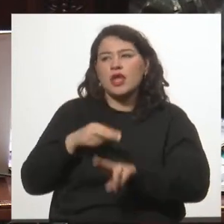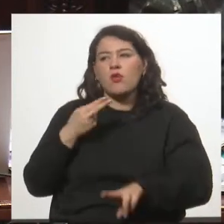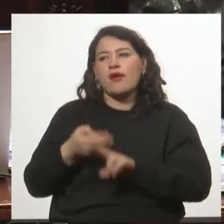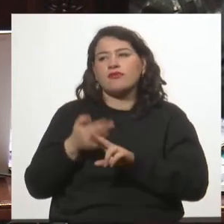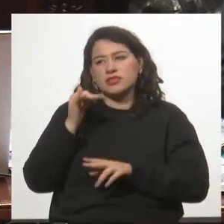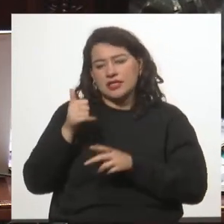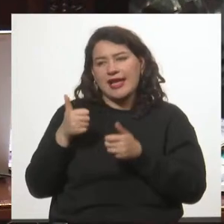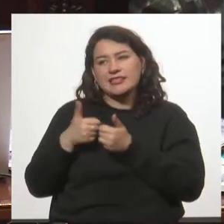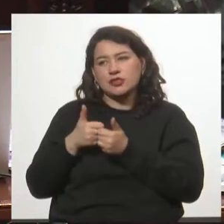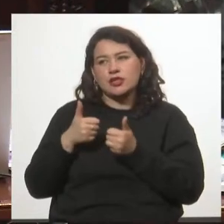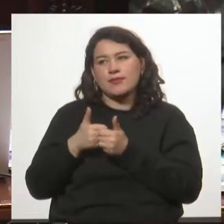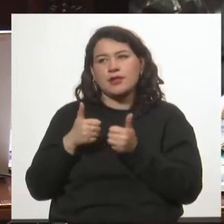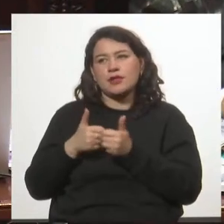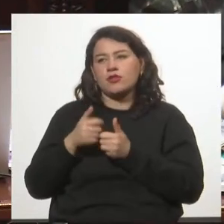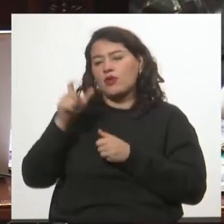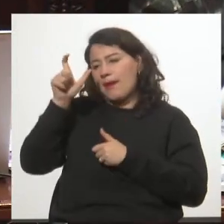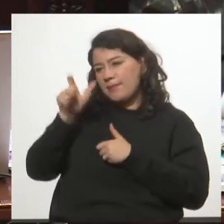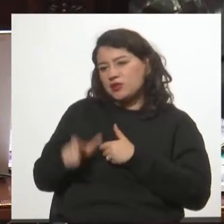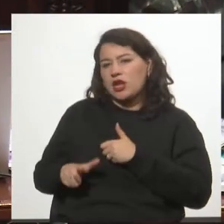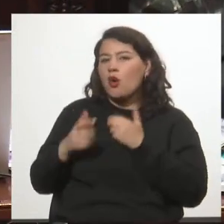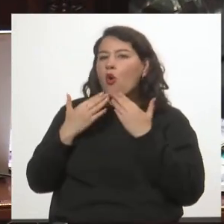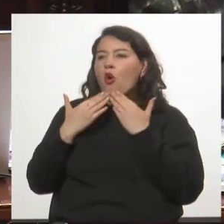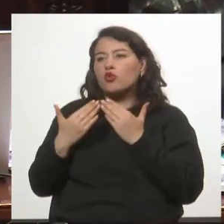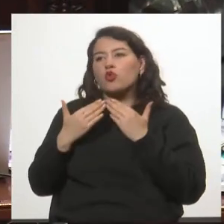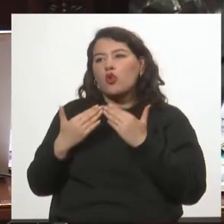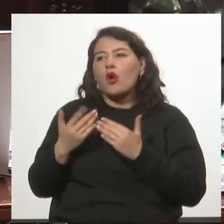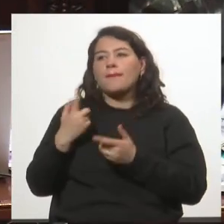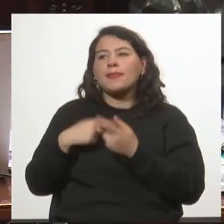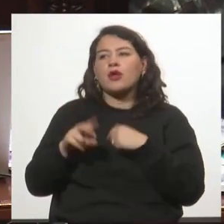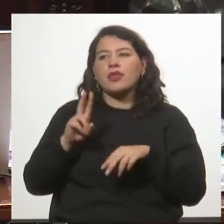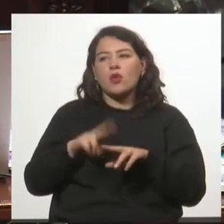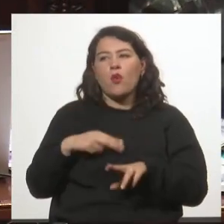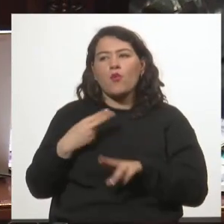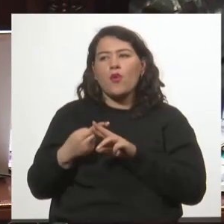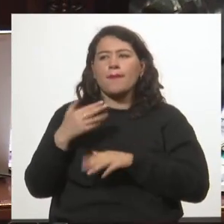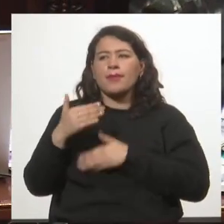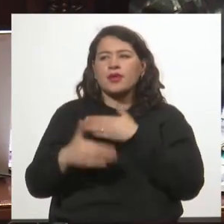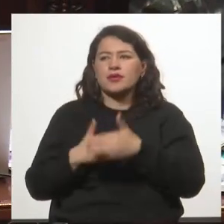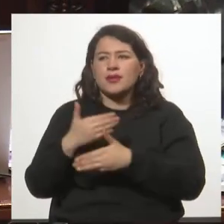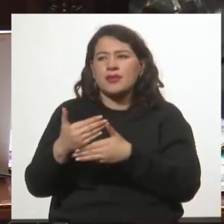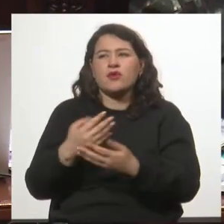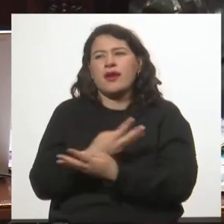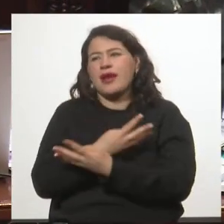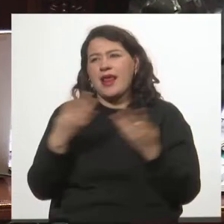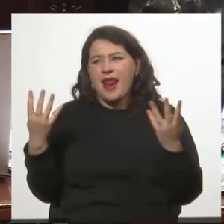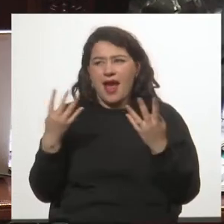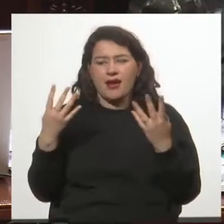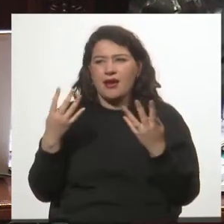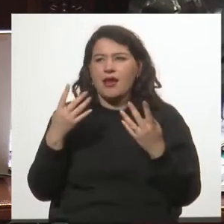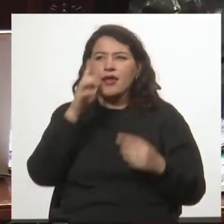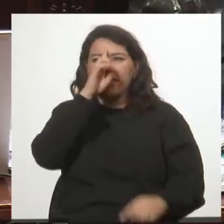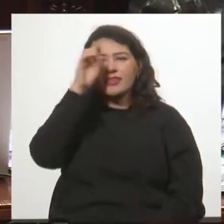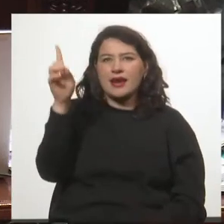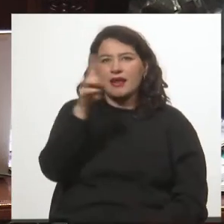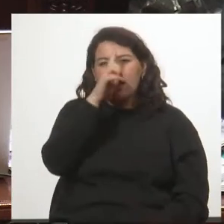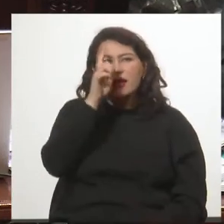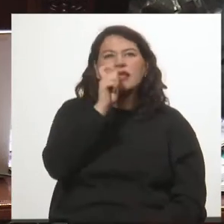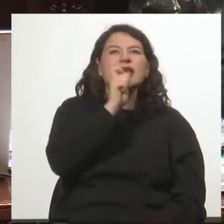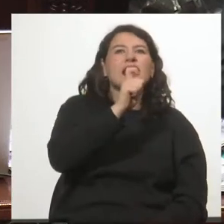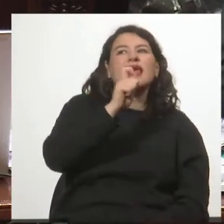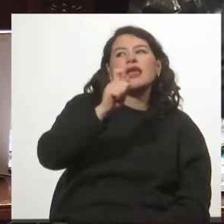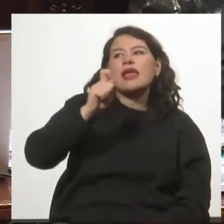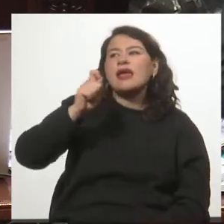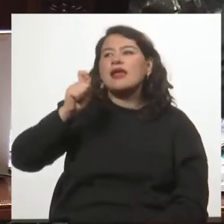si con el asesoramiento de un consultor pero de vuelta fue un procedimiento sui generis hizo un relevamiento internacional de quienes podrían